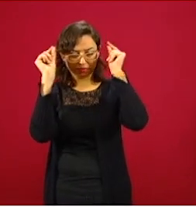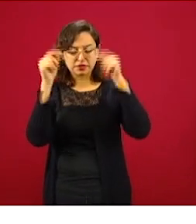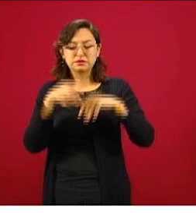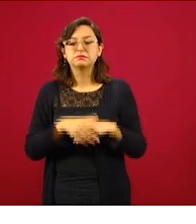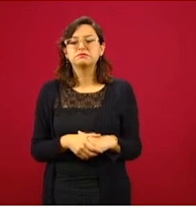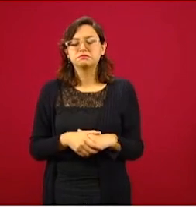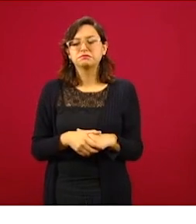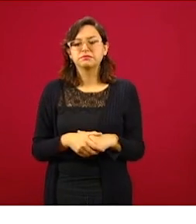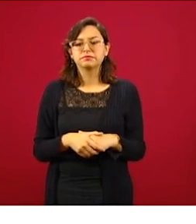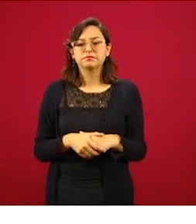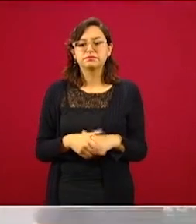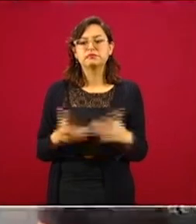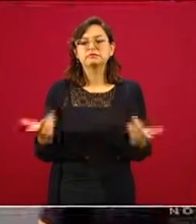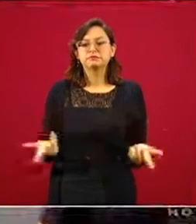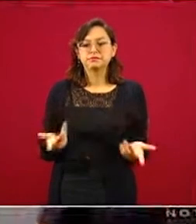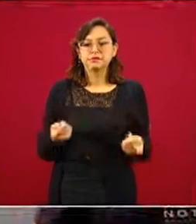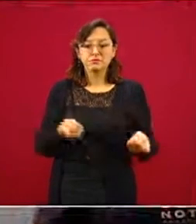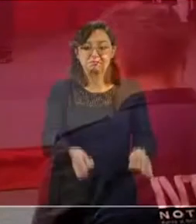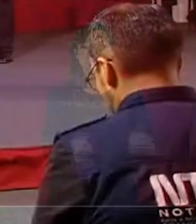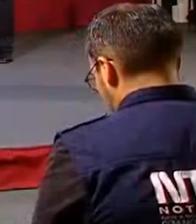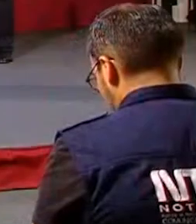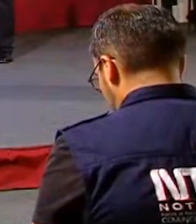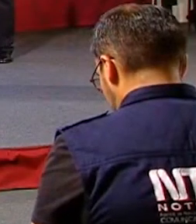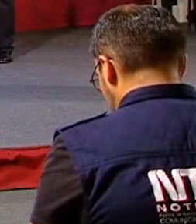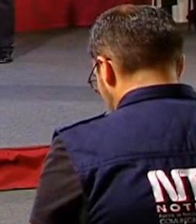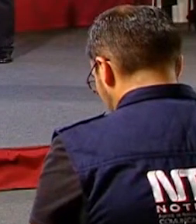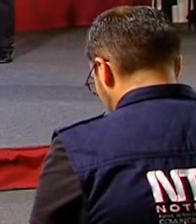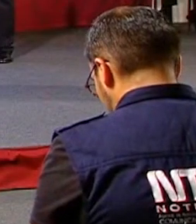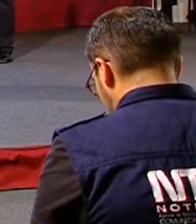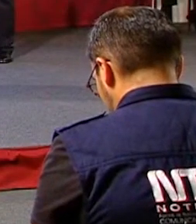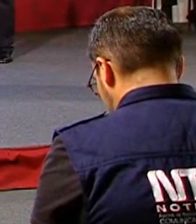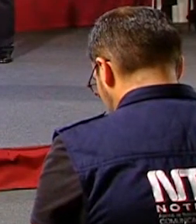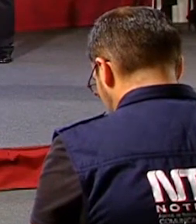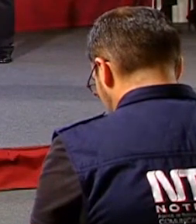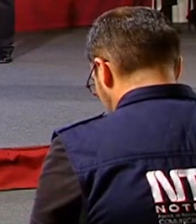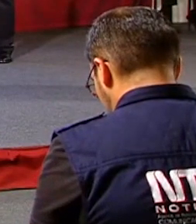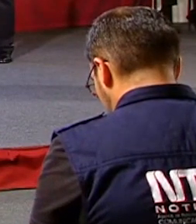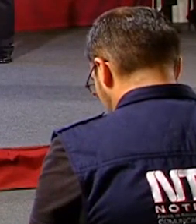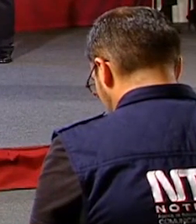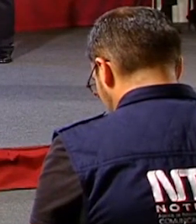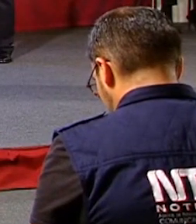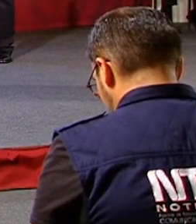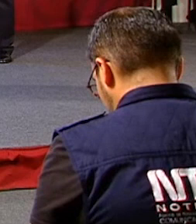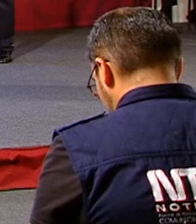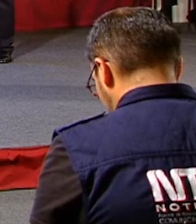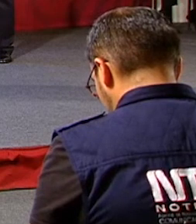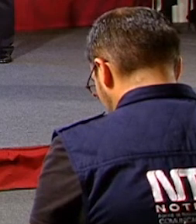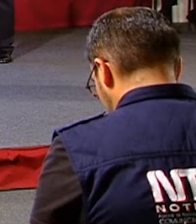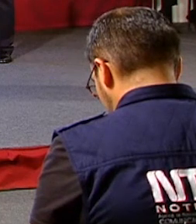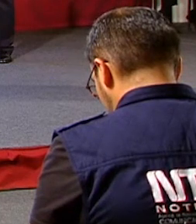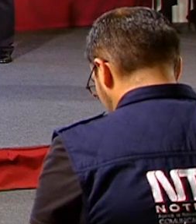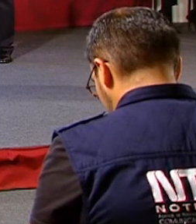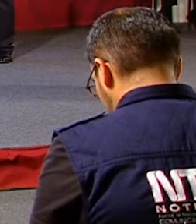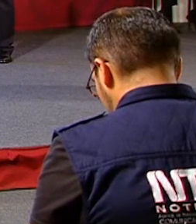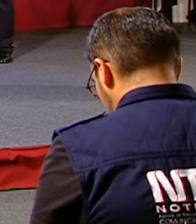que así fue como recibimos en un censo muy minucioso durante el año pasado.